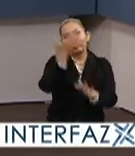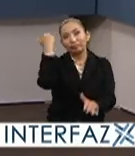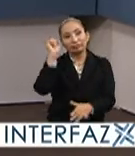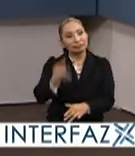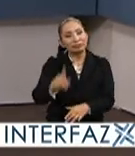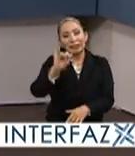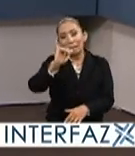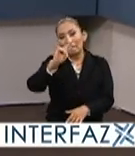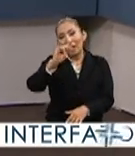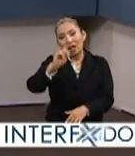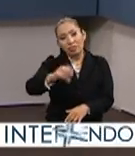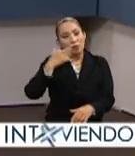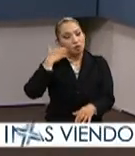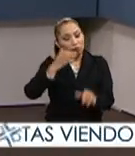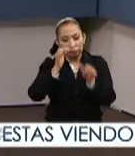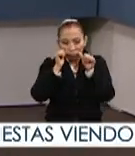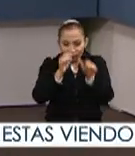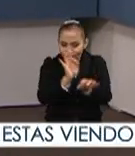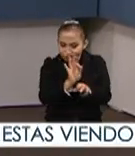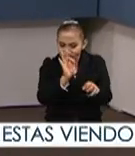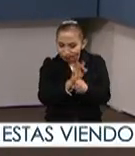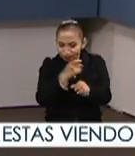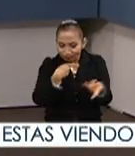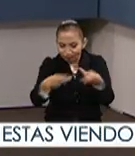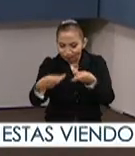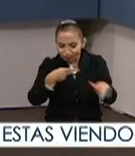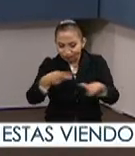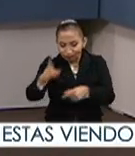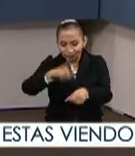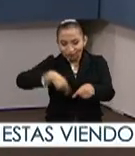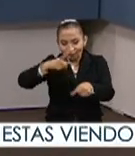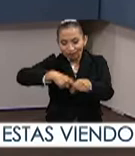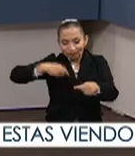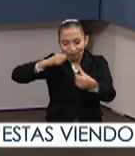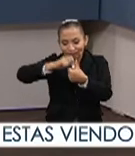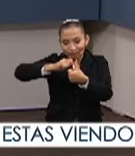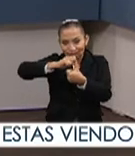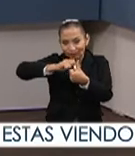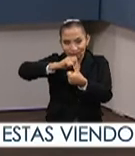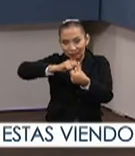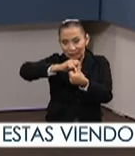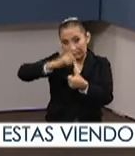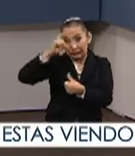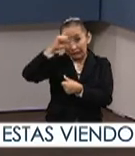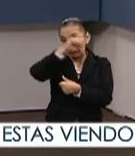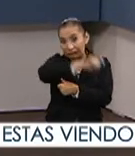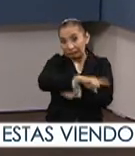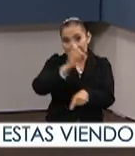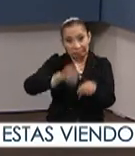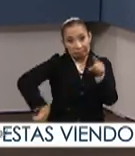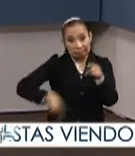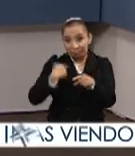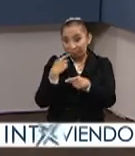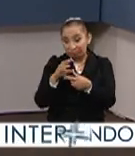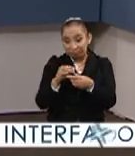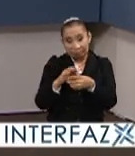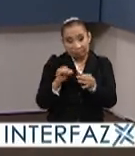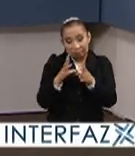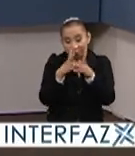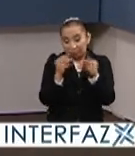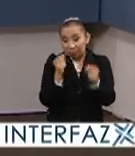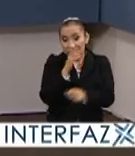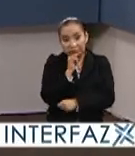Siempre el Politécnico ha estado muy de cerca en la elaboración de estas tintas muy difíciles de disolver.